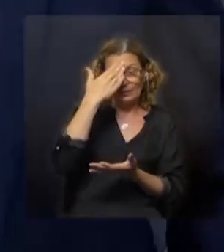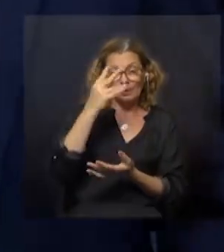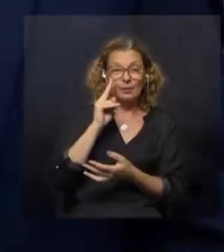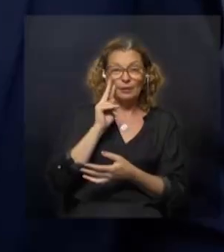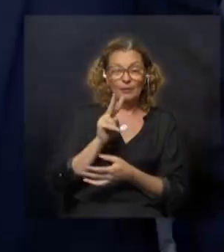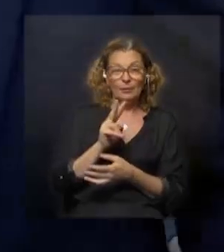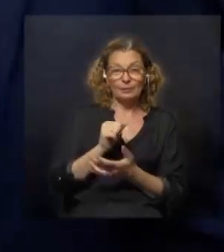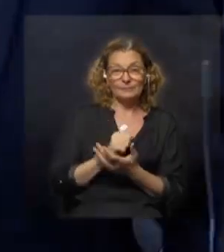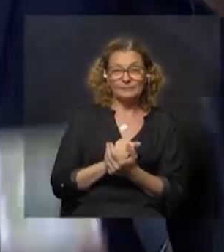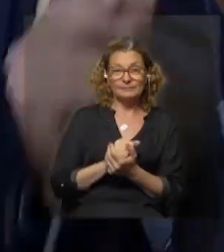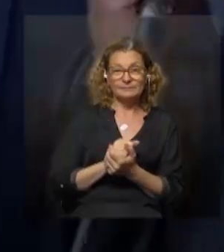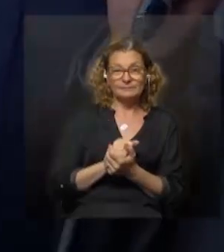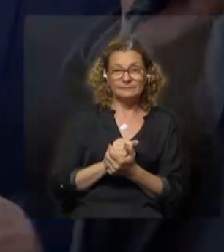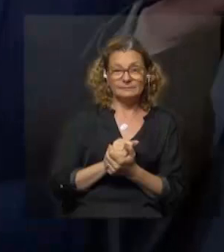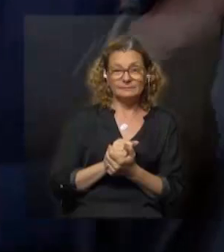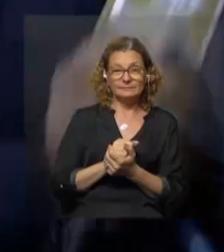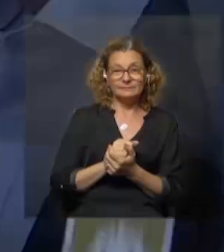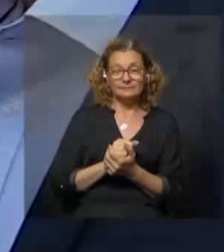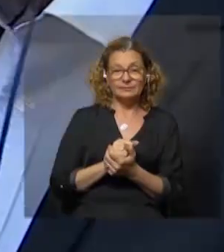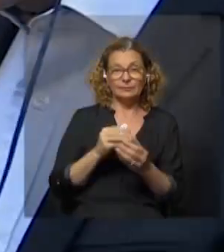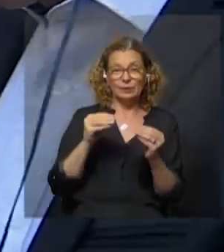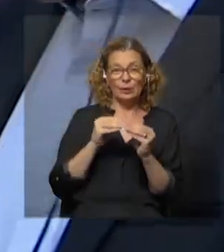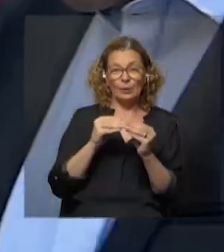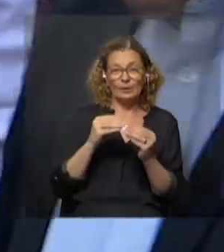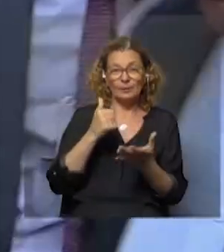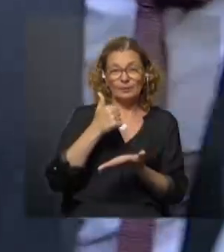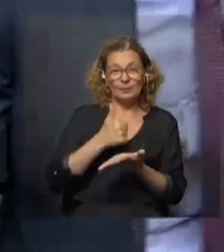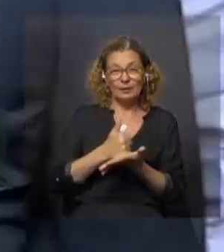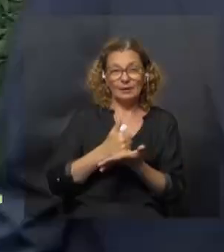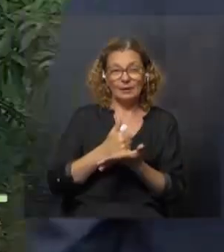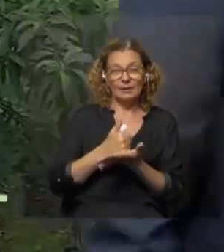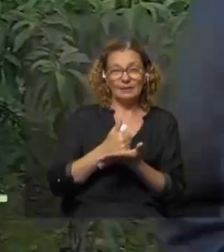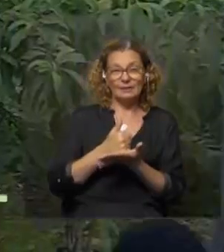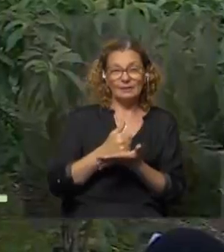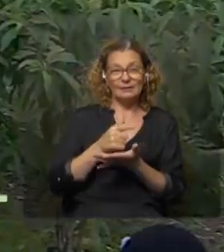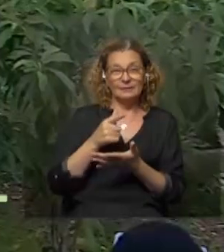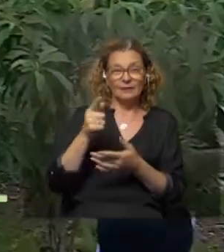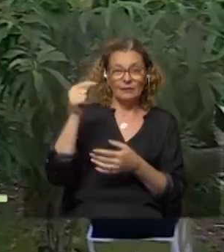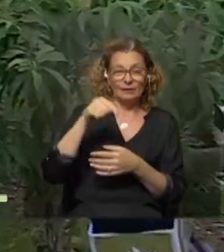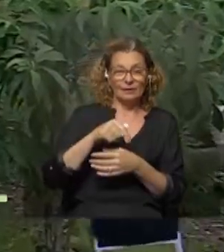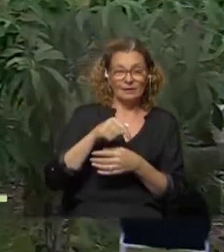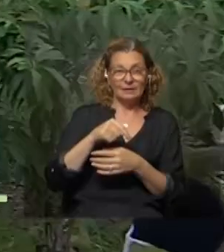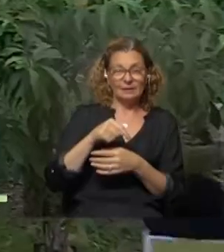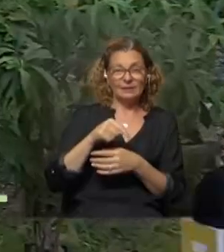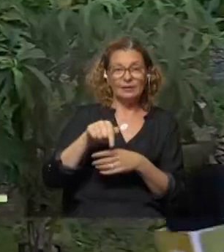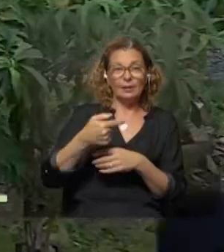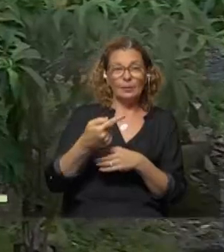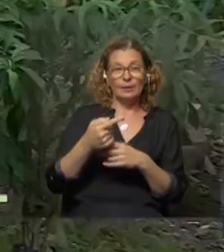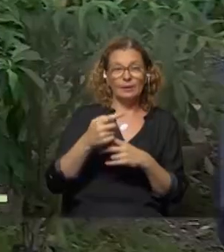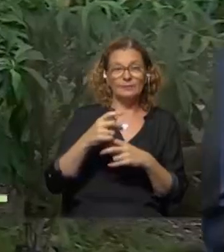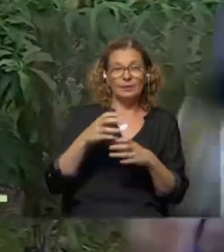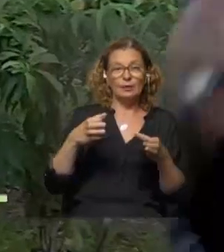vemos compañeros Bueno estamos aquí acaba de bajar en este caso luego de esta